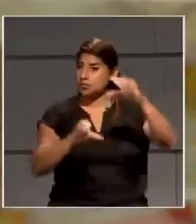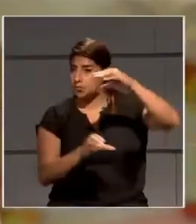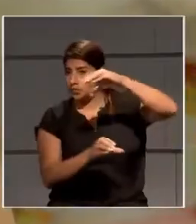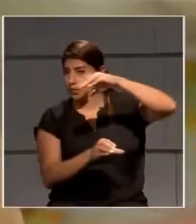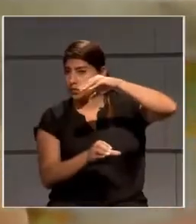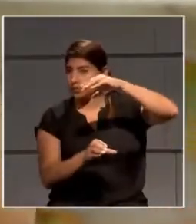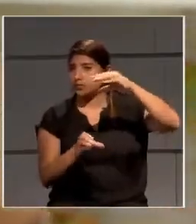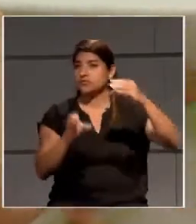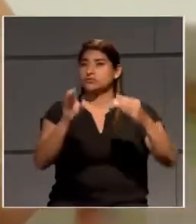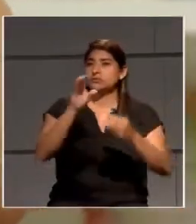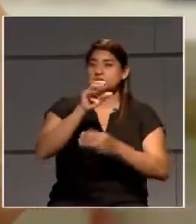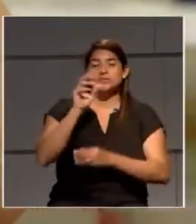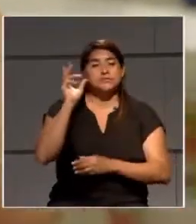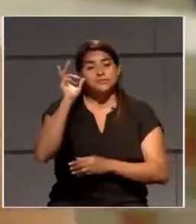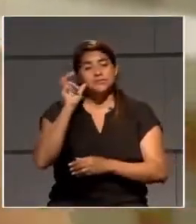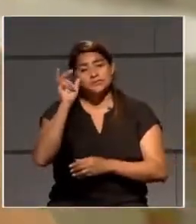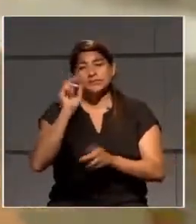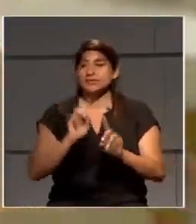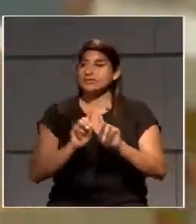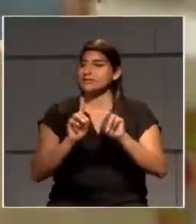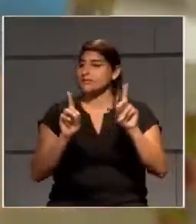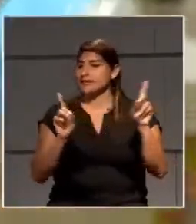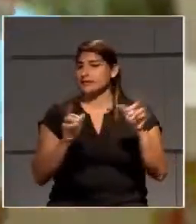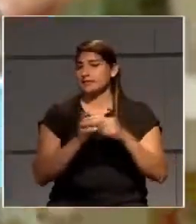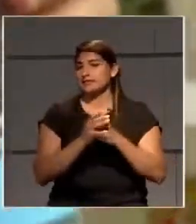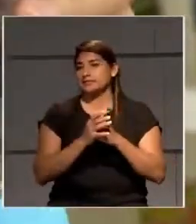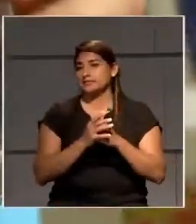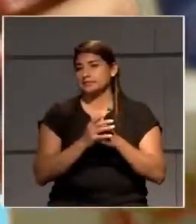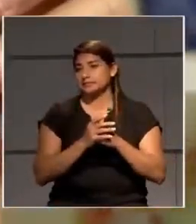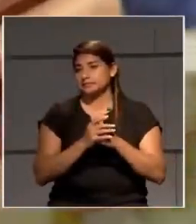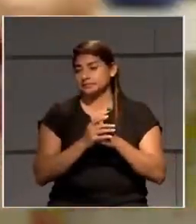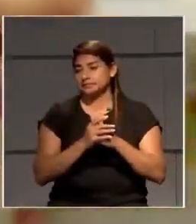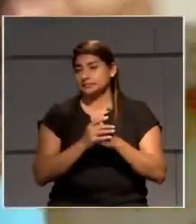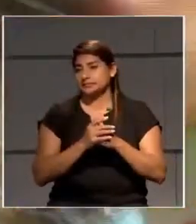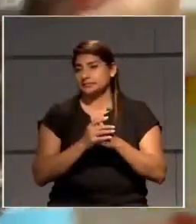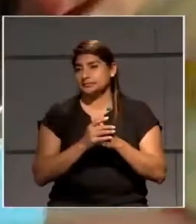bonito también. A mí me encanta, la verdad, Plup.